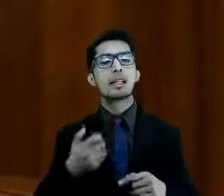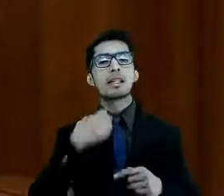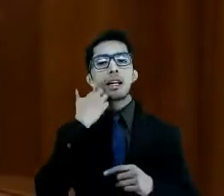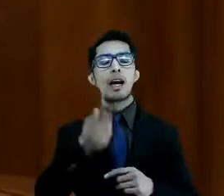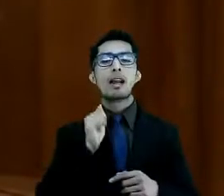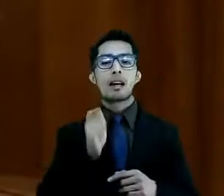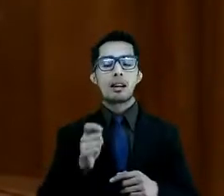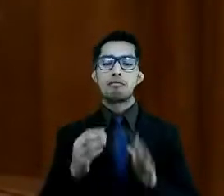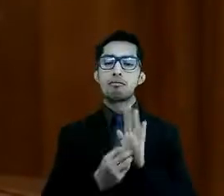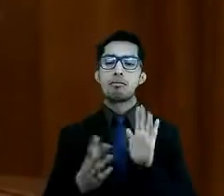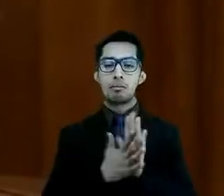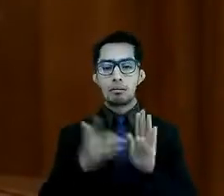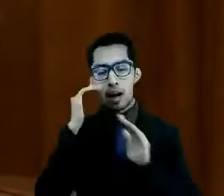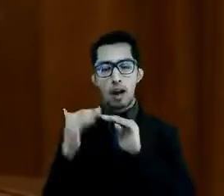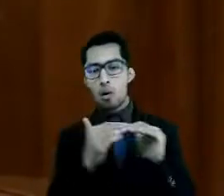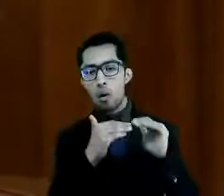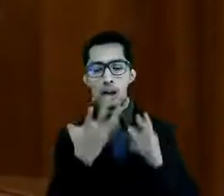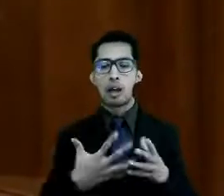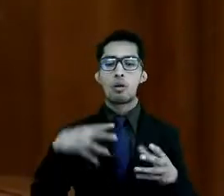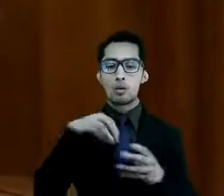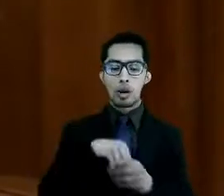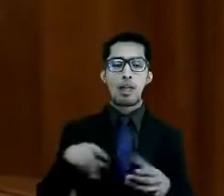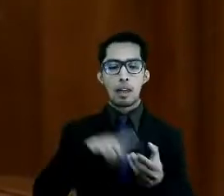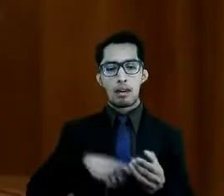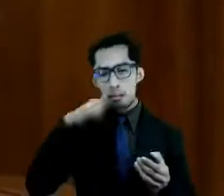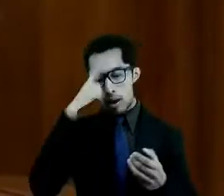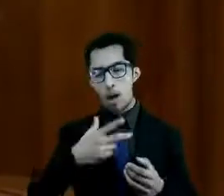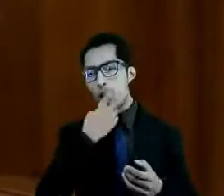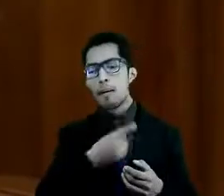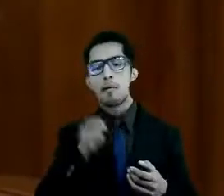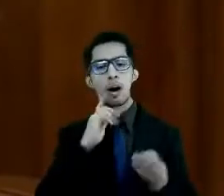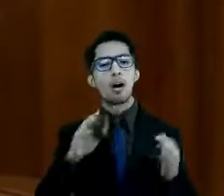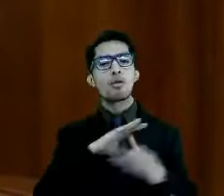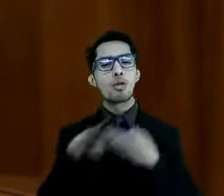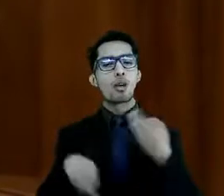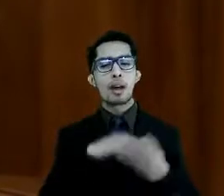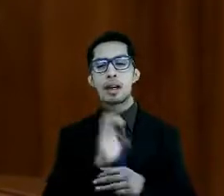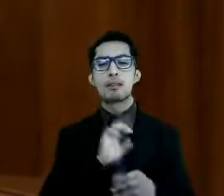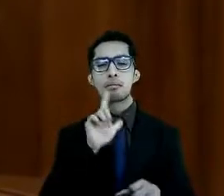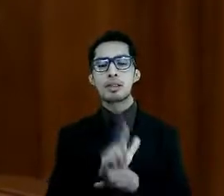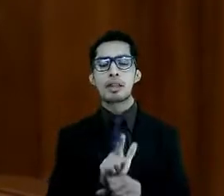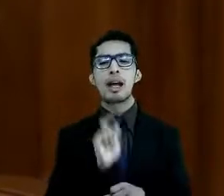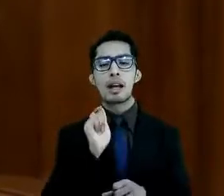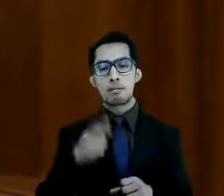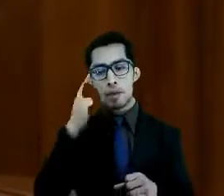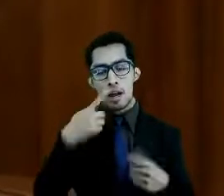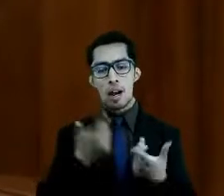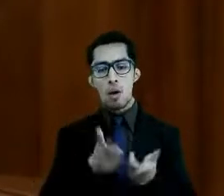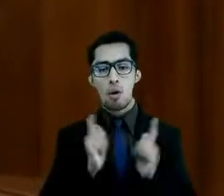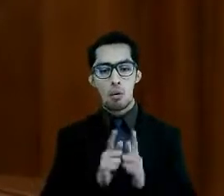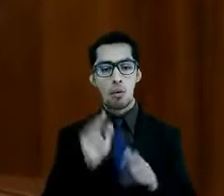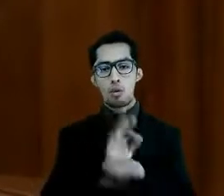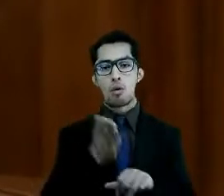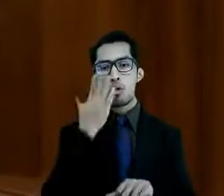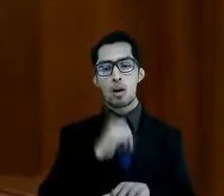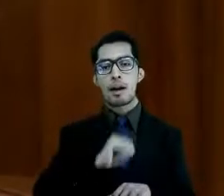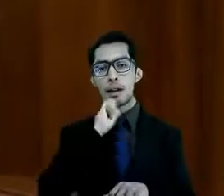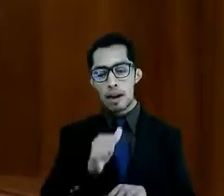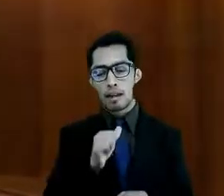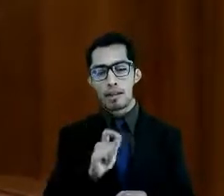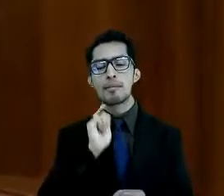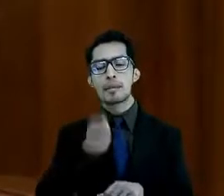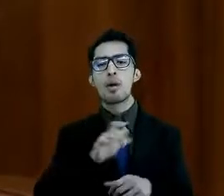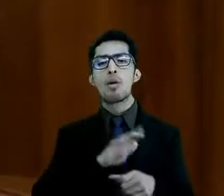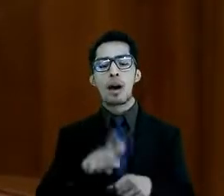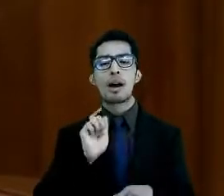establezcan condiciones de igualdad e inclusión para todas y todos, en particular para los grupos vulnerables, entre ellos